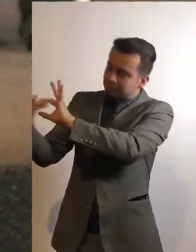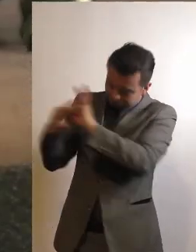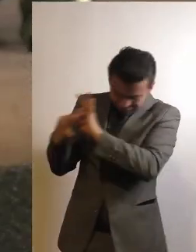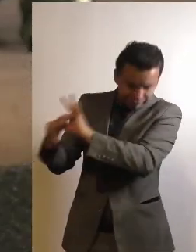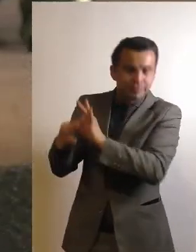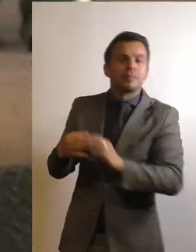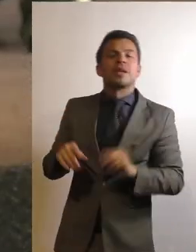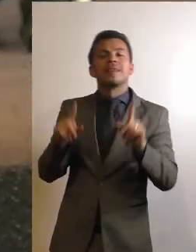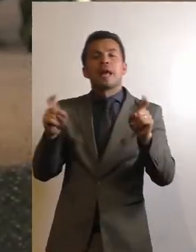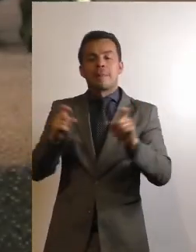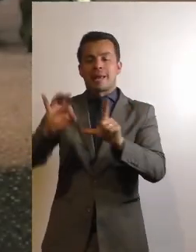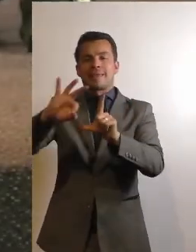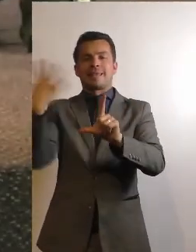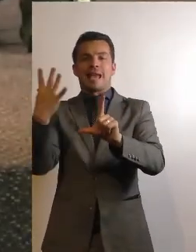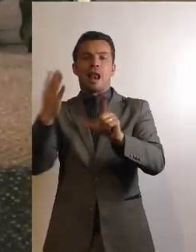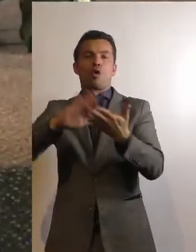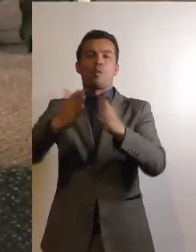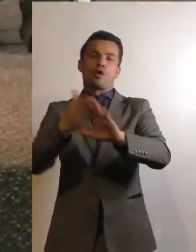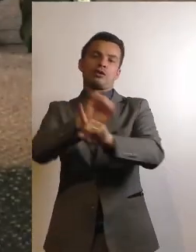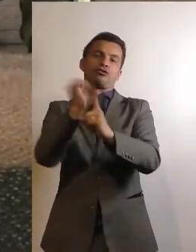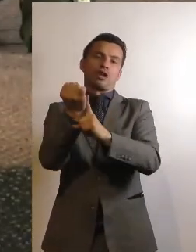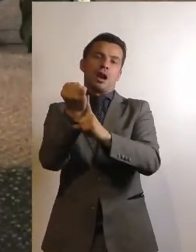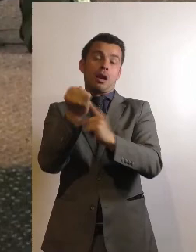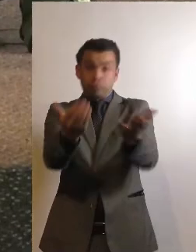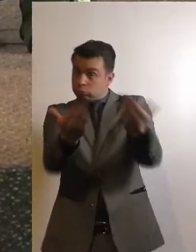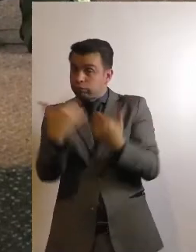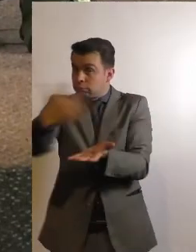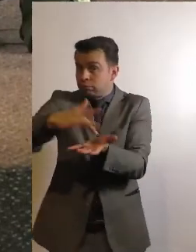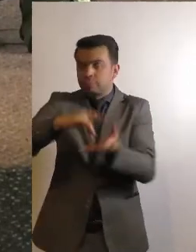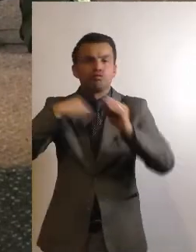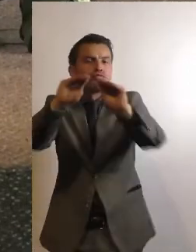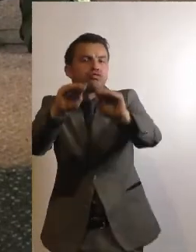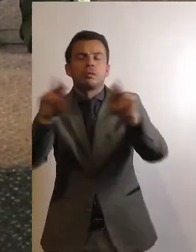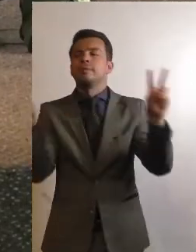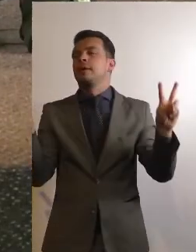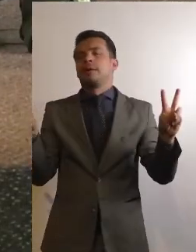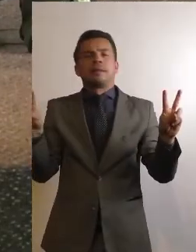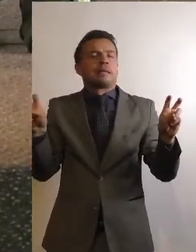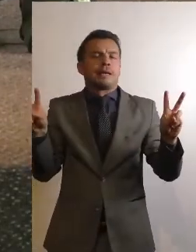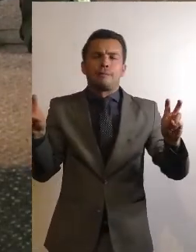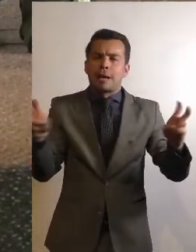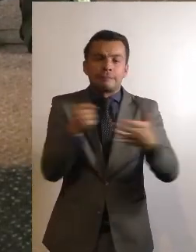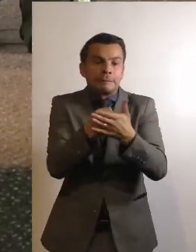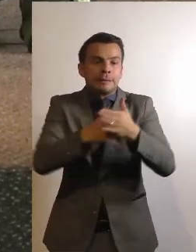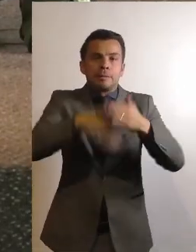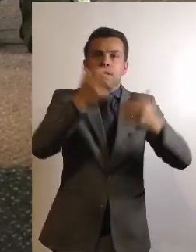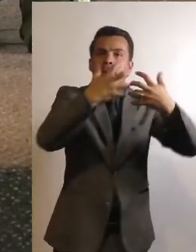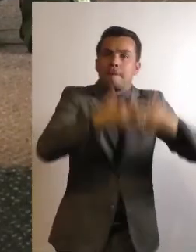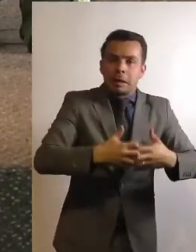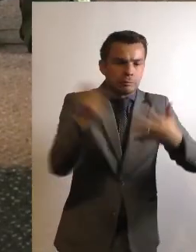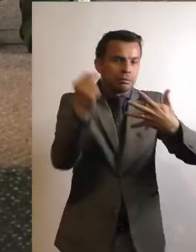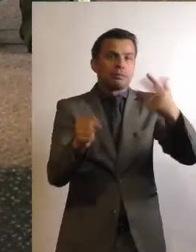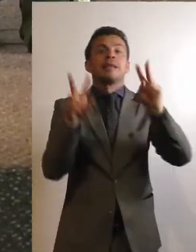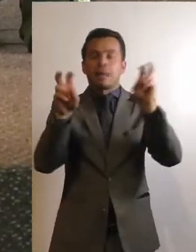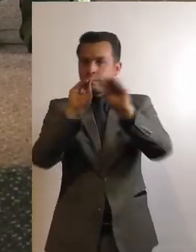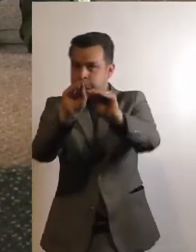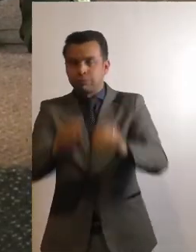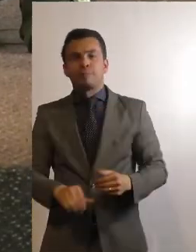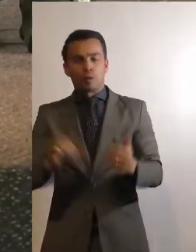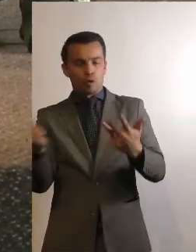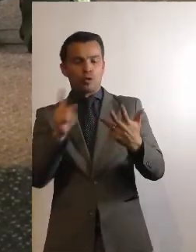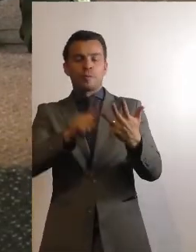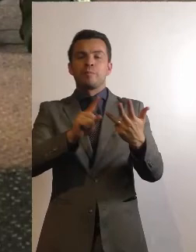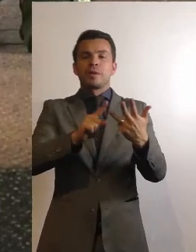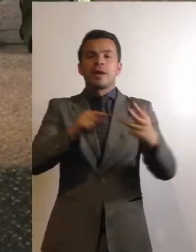donde les invitaremos a ustedes a formarlos en muchos temas referentes a temas de emprendimiento. Tenemos la Oficina Legal de